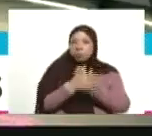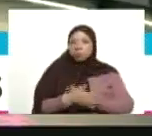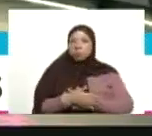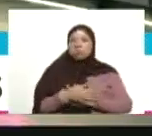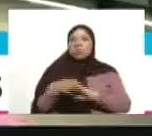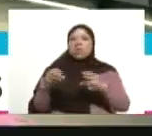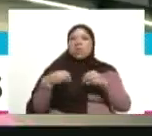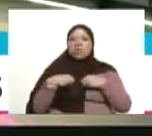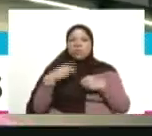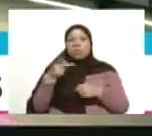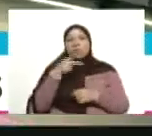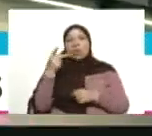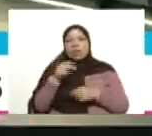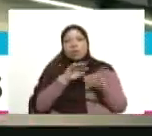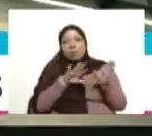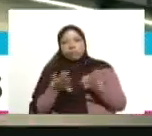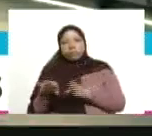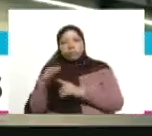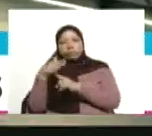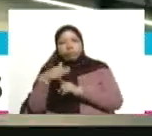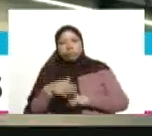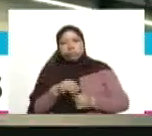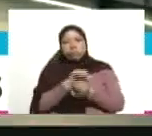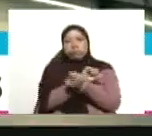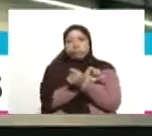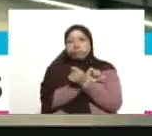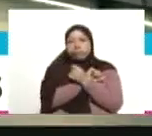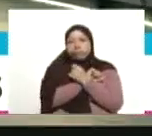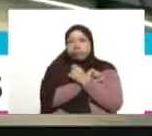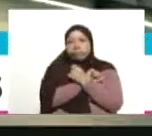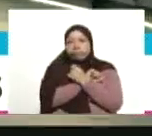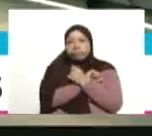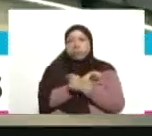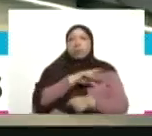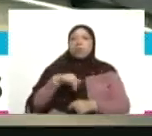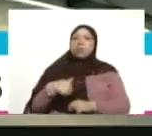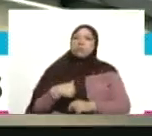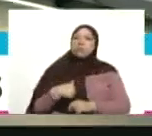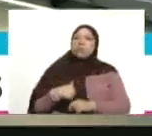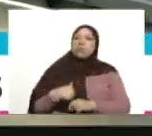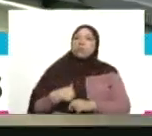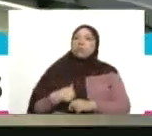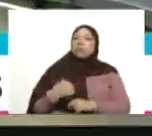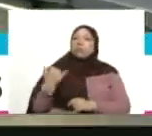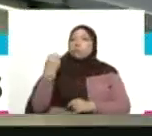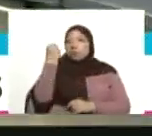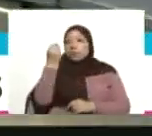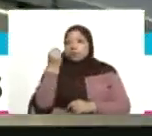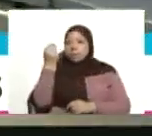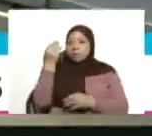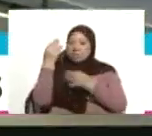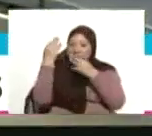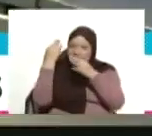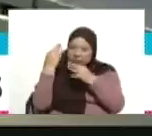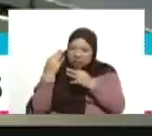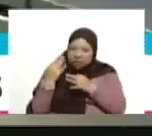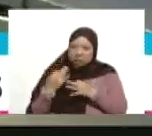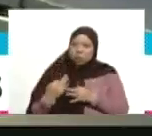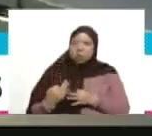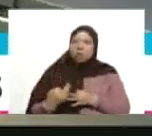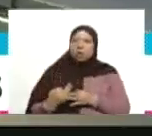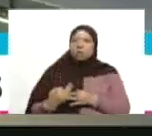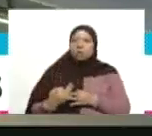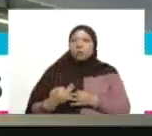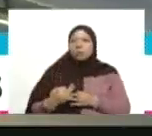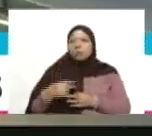asimilación política. Ahora, nosotros estamos seguros de que